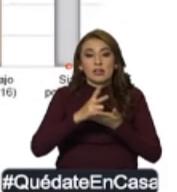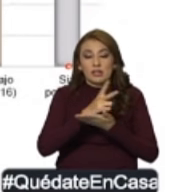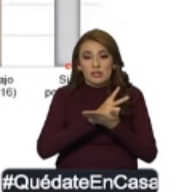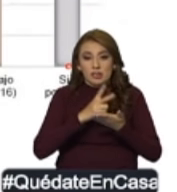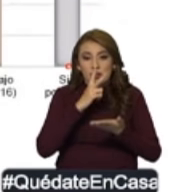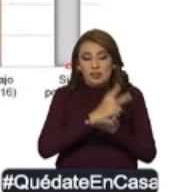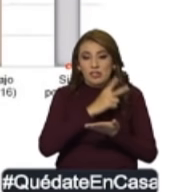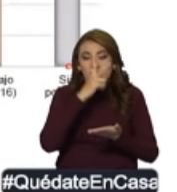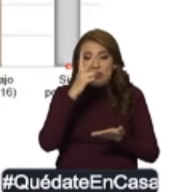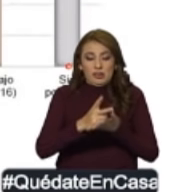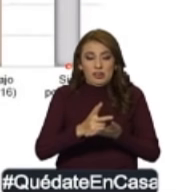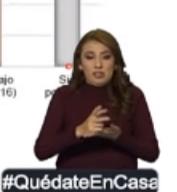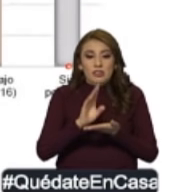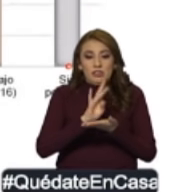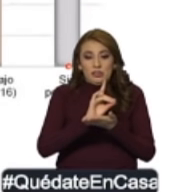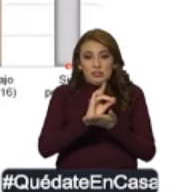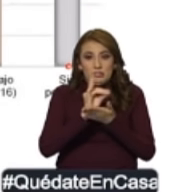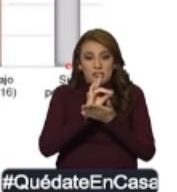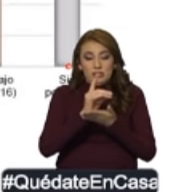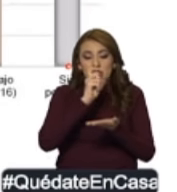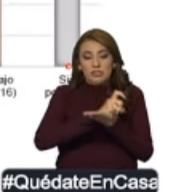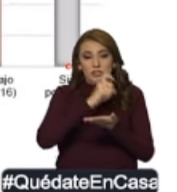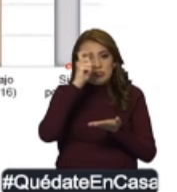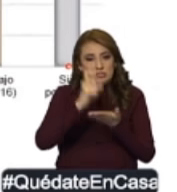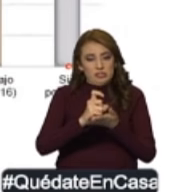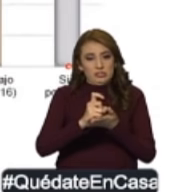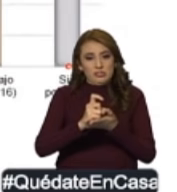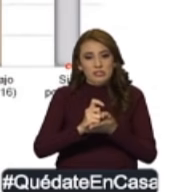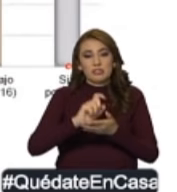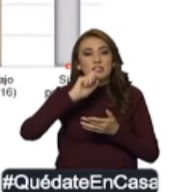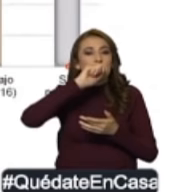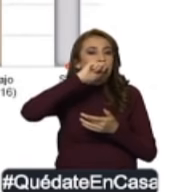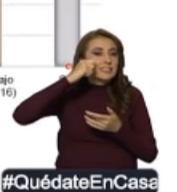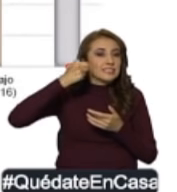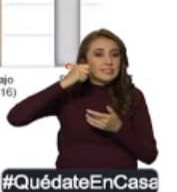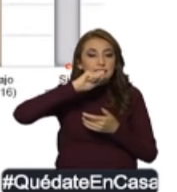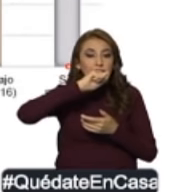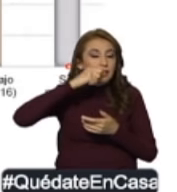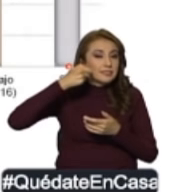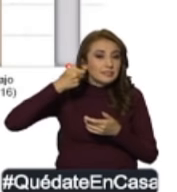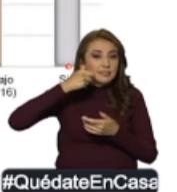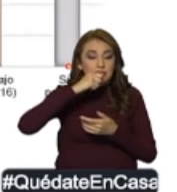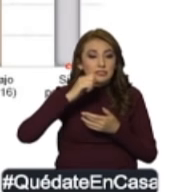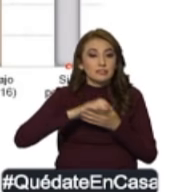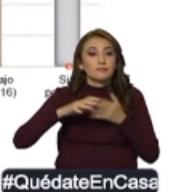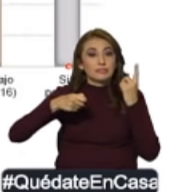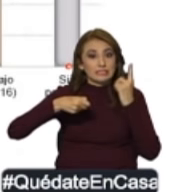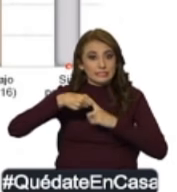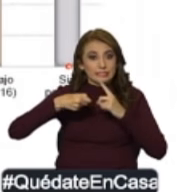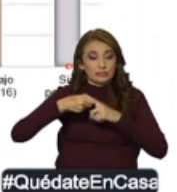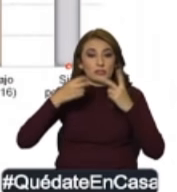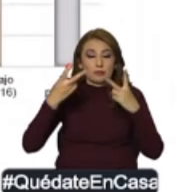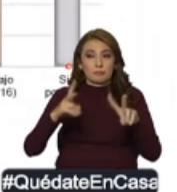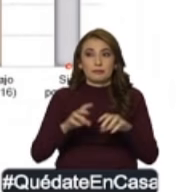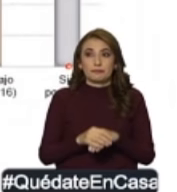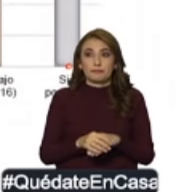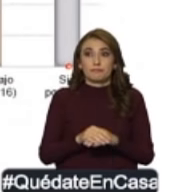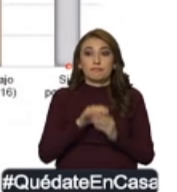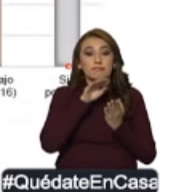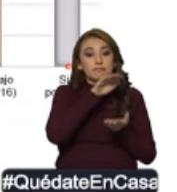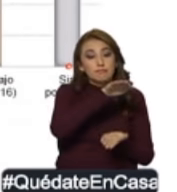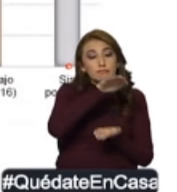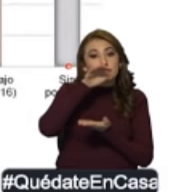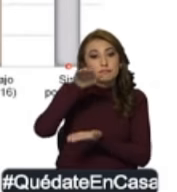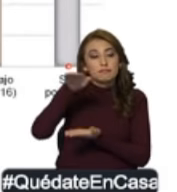Cotopaxi, Tungurahua y Cañar, y principalmente la ciudad de Quito que está en esta fase. Estas áreas